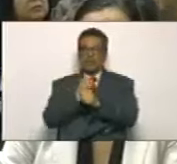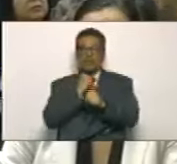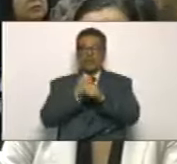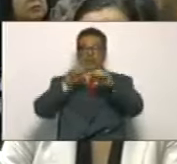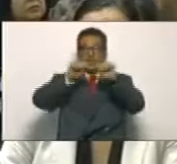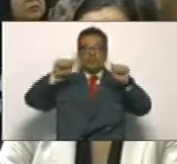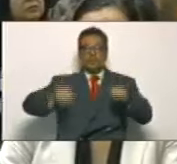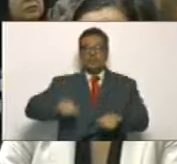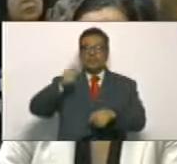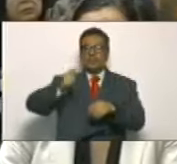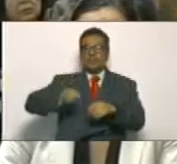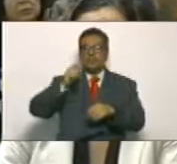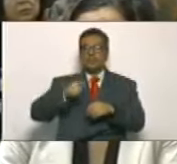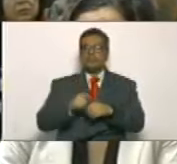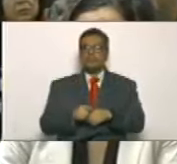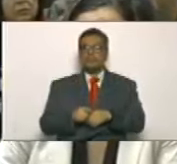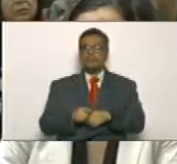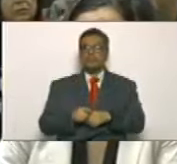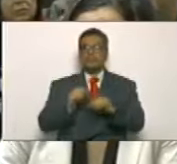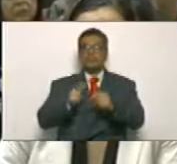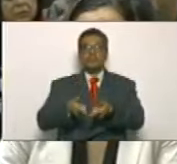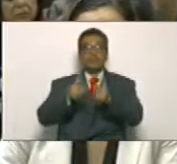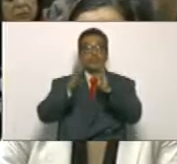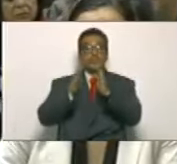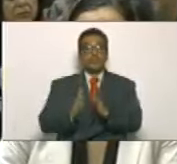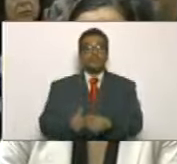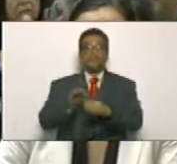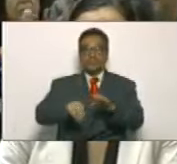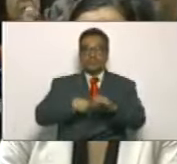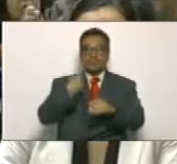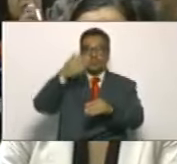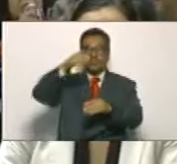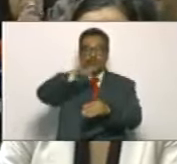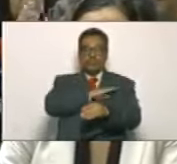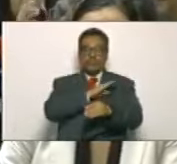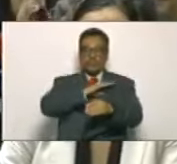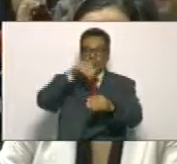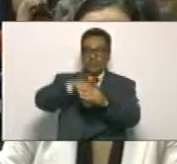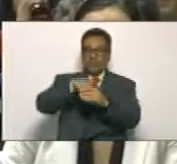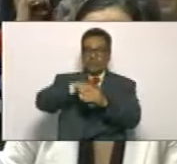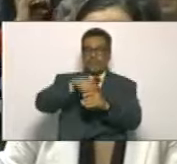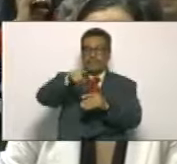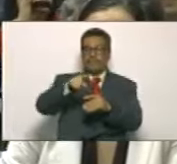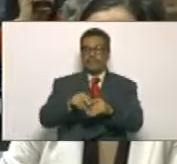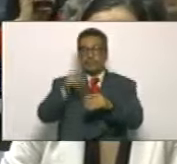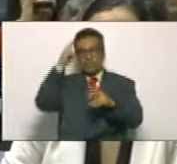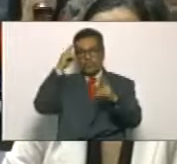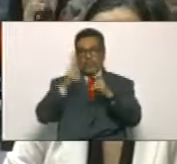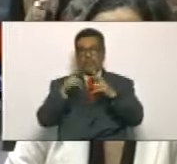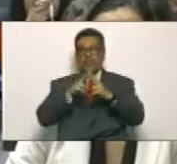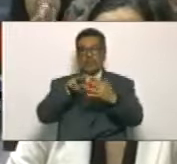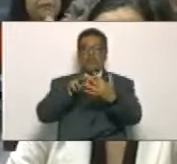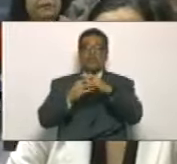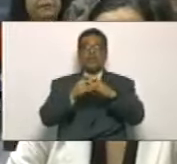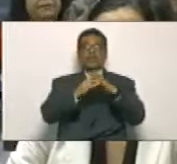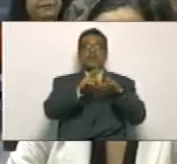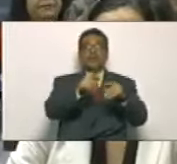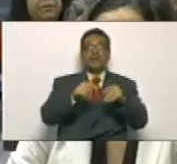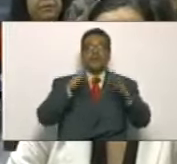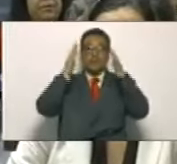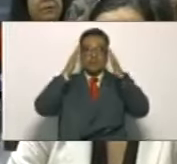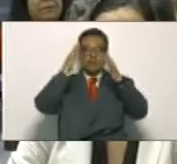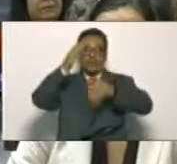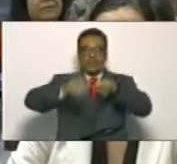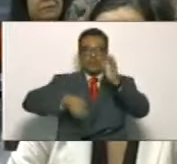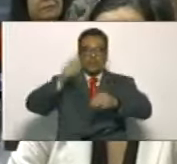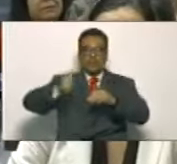sistema de justicia en autoridades que sean electas por el propio pueblo, que tengan el reconocimiento de sus comunidades para impartir